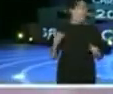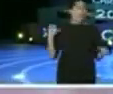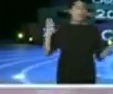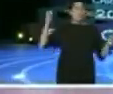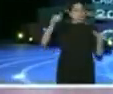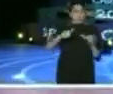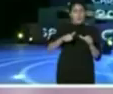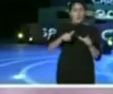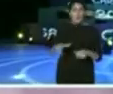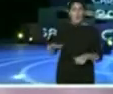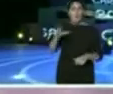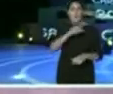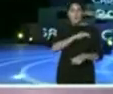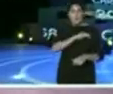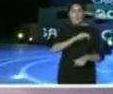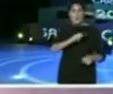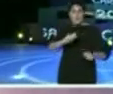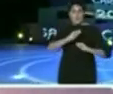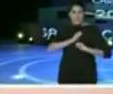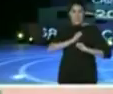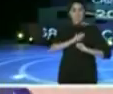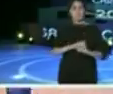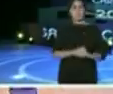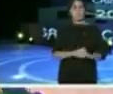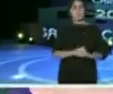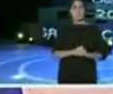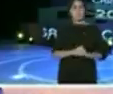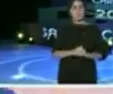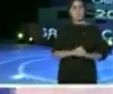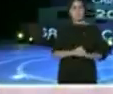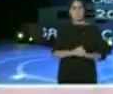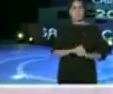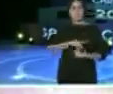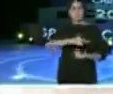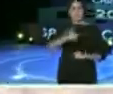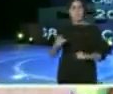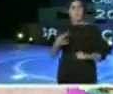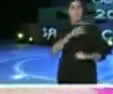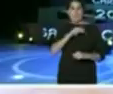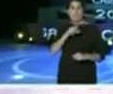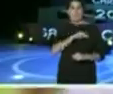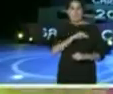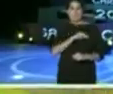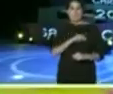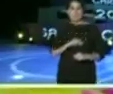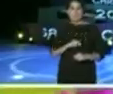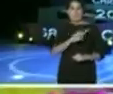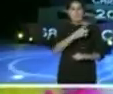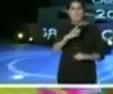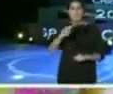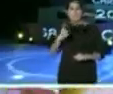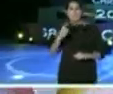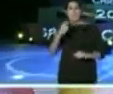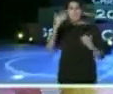no existía este doblete en las murgas adultas. Qué emoción. La verdad es que no queda otra sino darle la enhorabuena